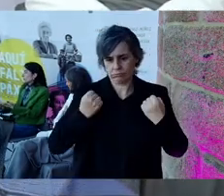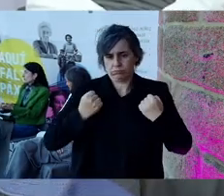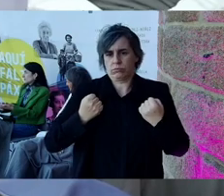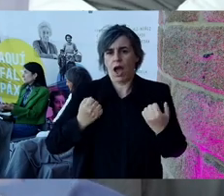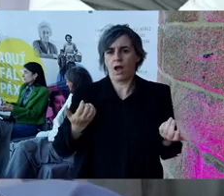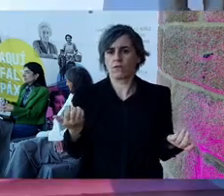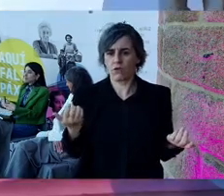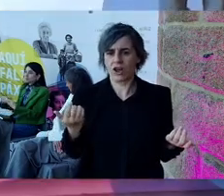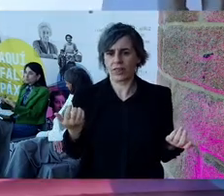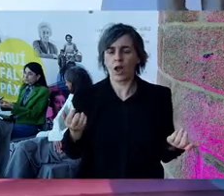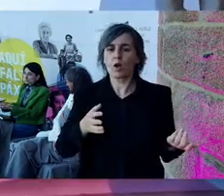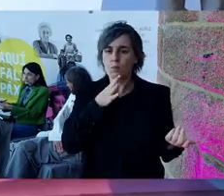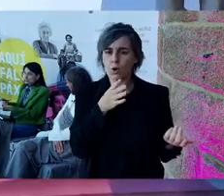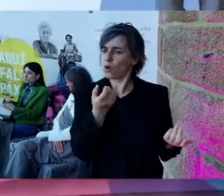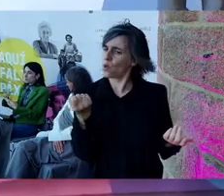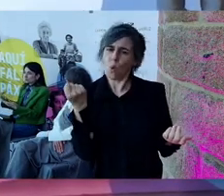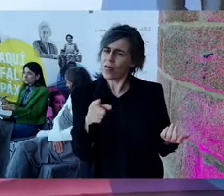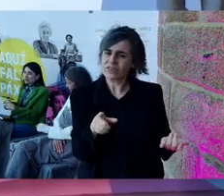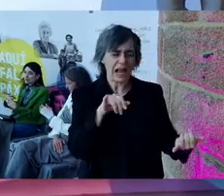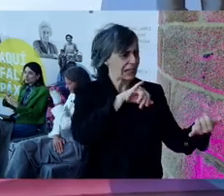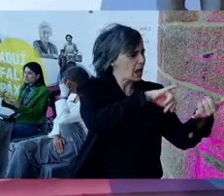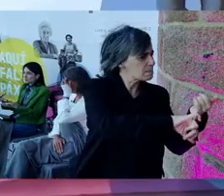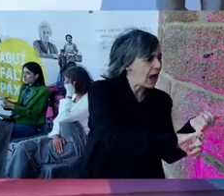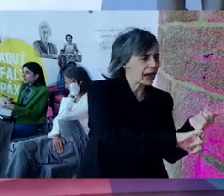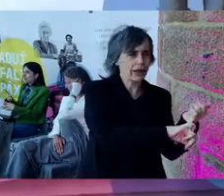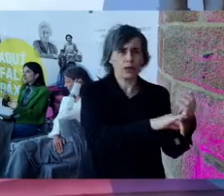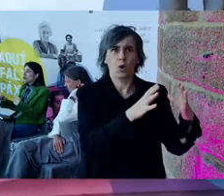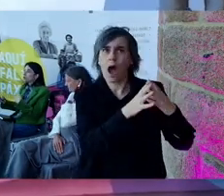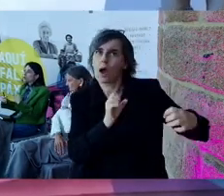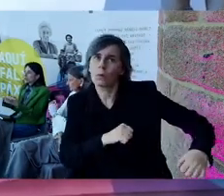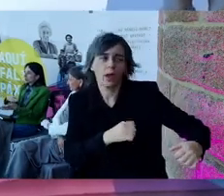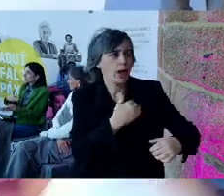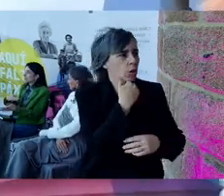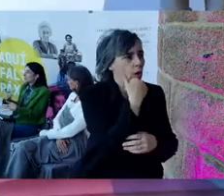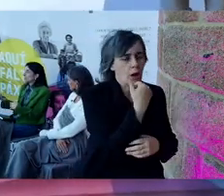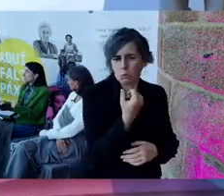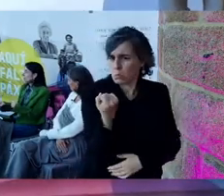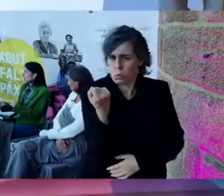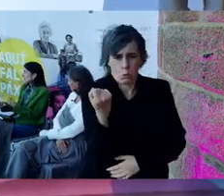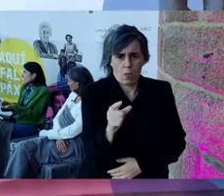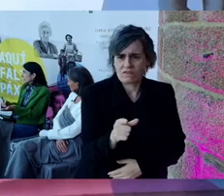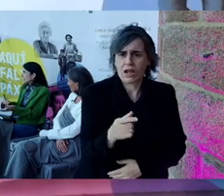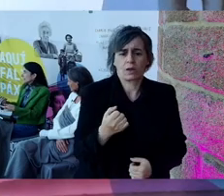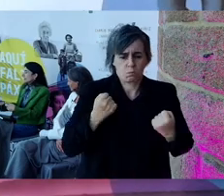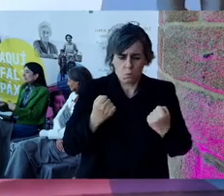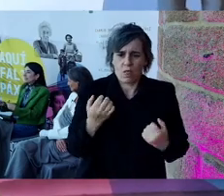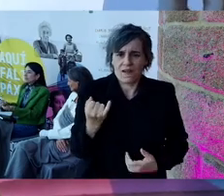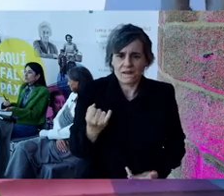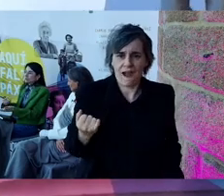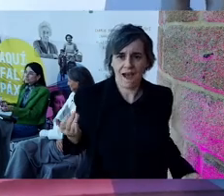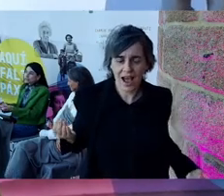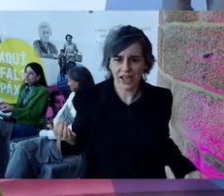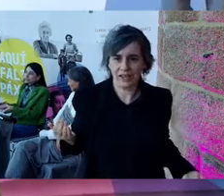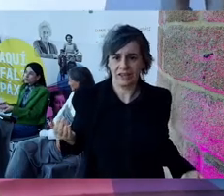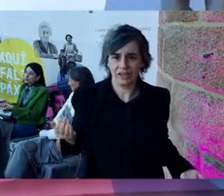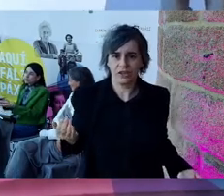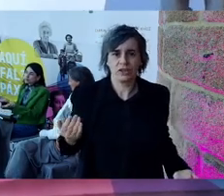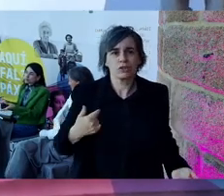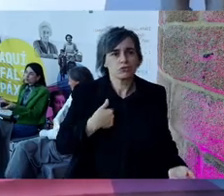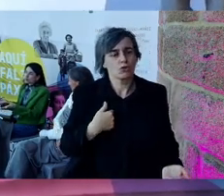porque no hacía falta un nuevo acuerdo matrimonial que volviese a pactar, a configurar cómo y en qué medida